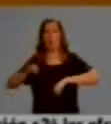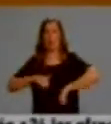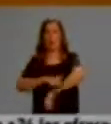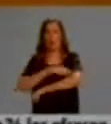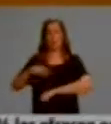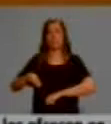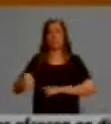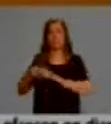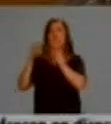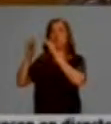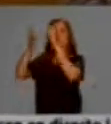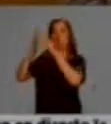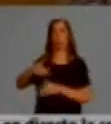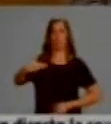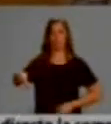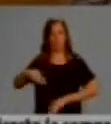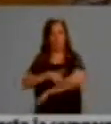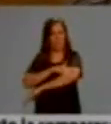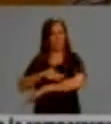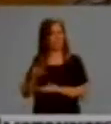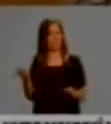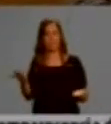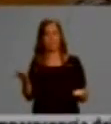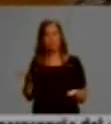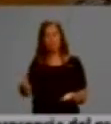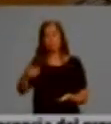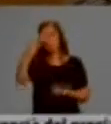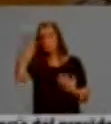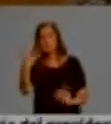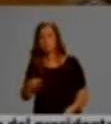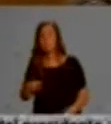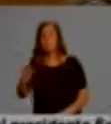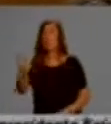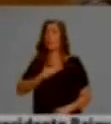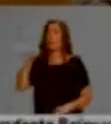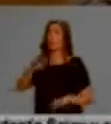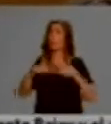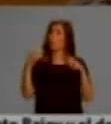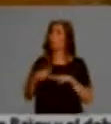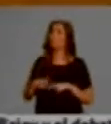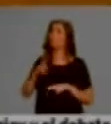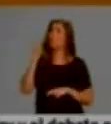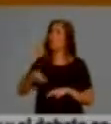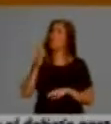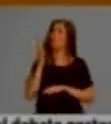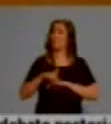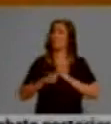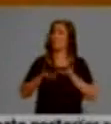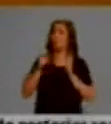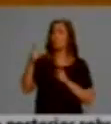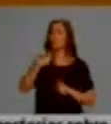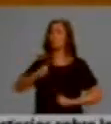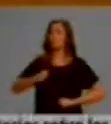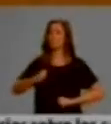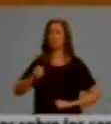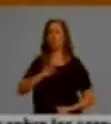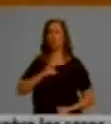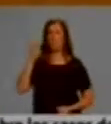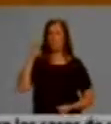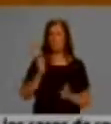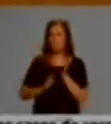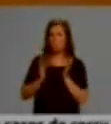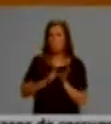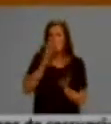al presidente del Gobierno. No sé si usted es consciente del daño que hace a esta Cámara y a la propia democracia su resistencia a venir